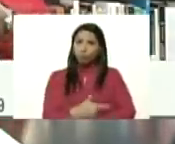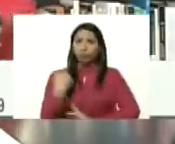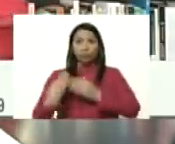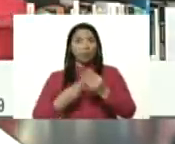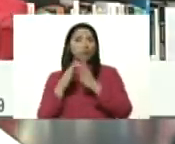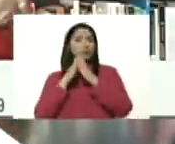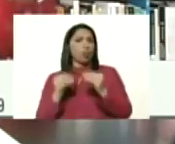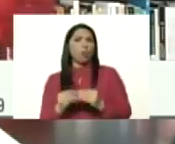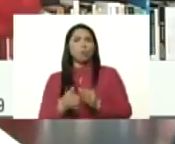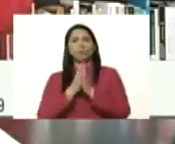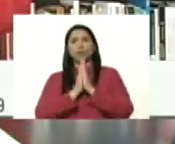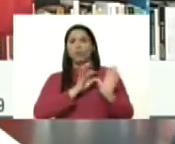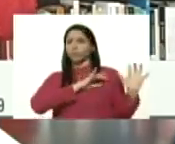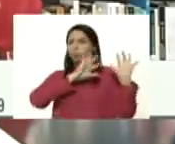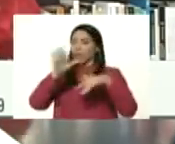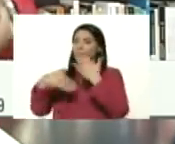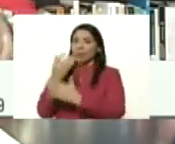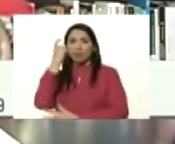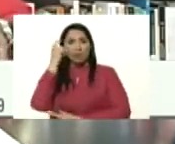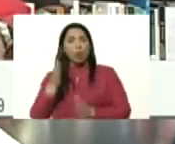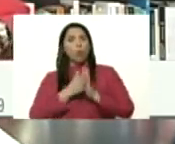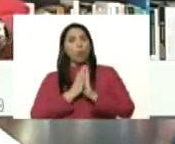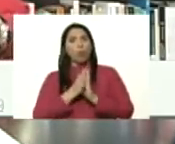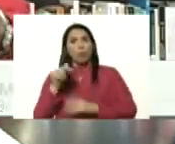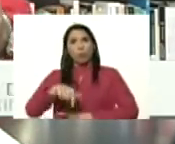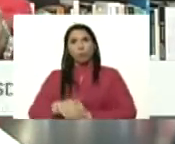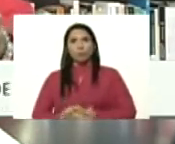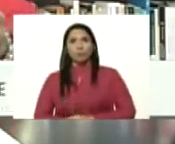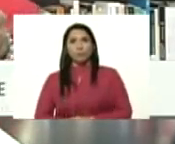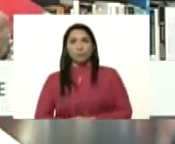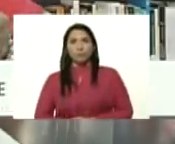para que vengan. Hasta el día de hoy les puedo decir,